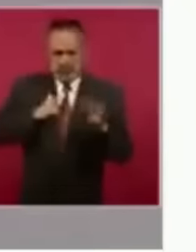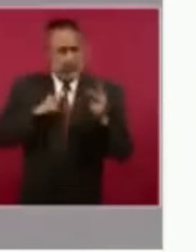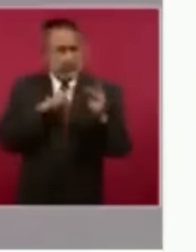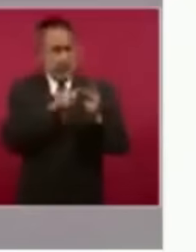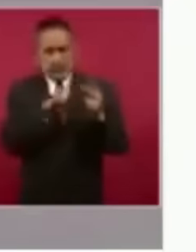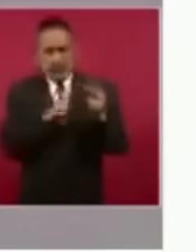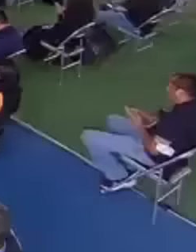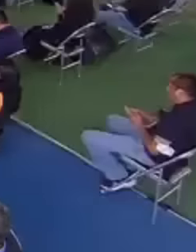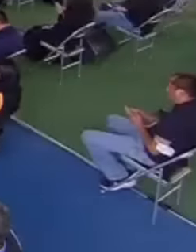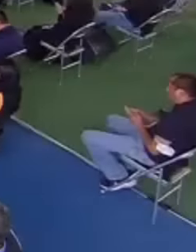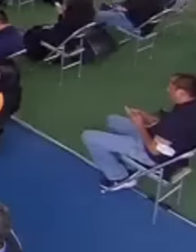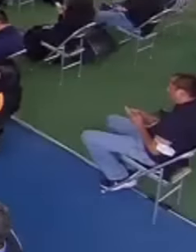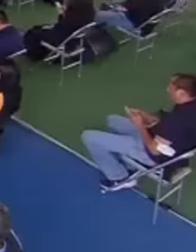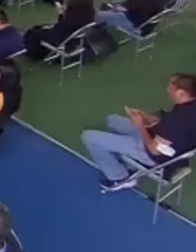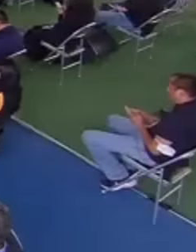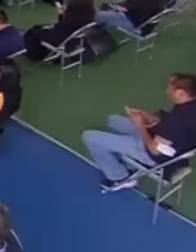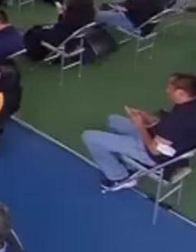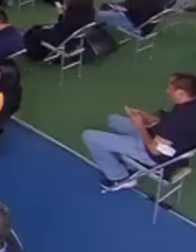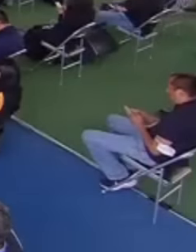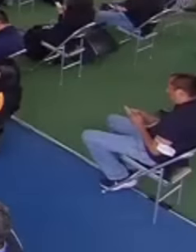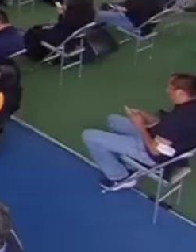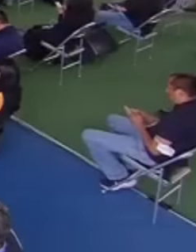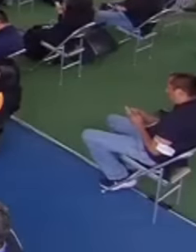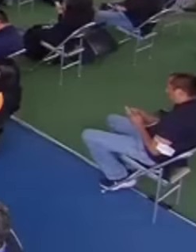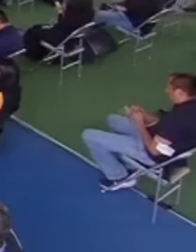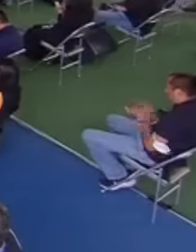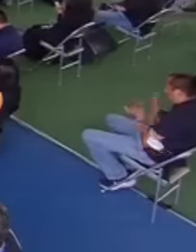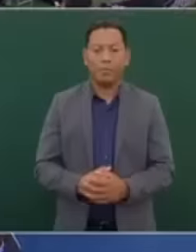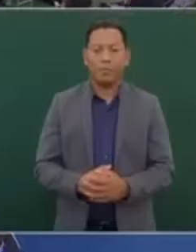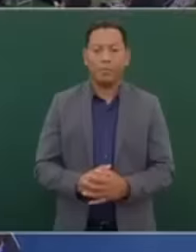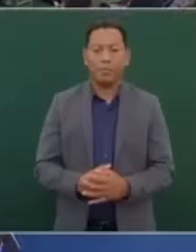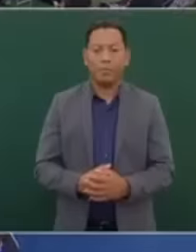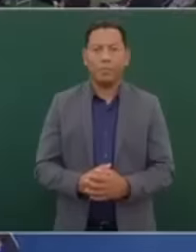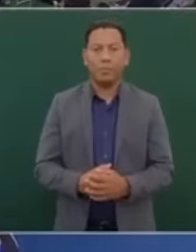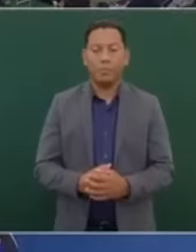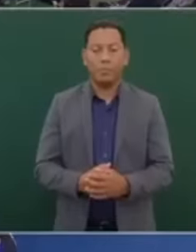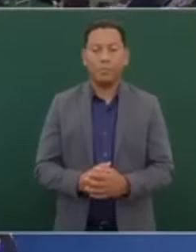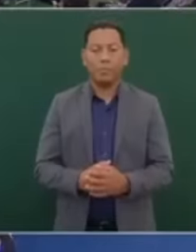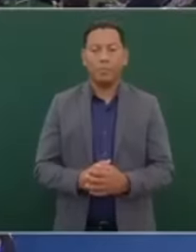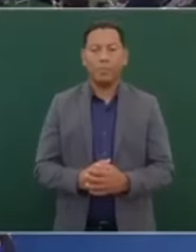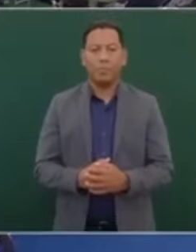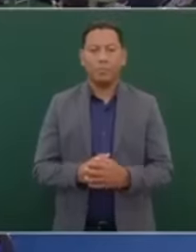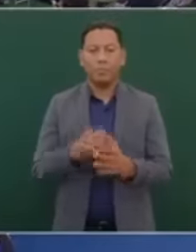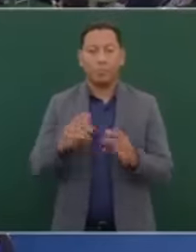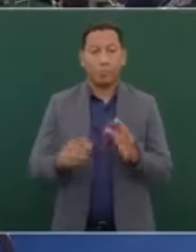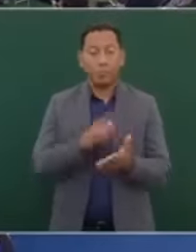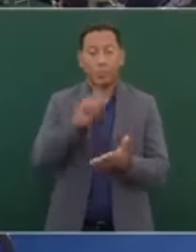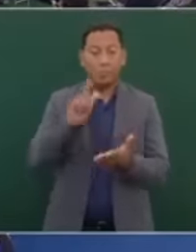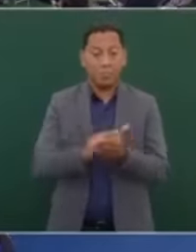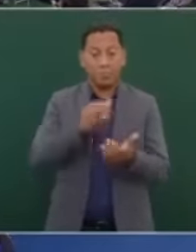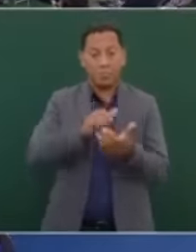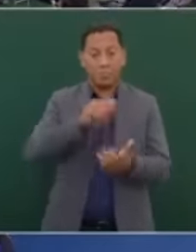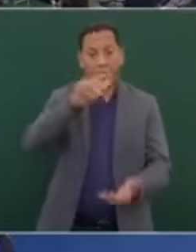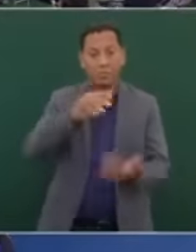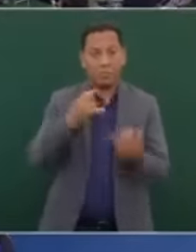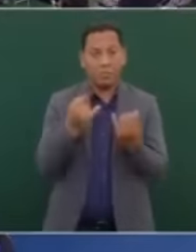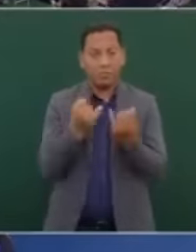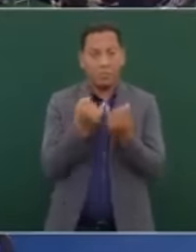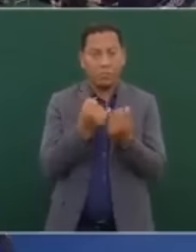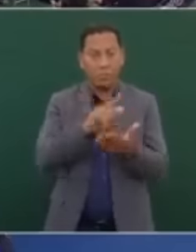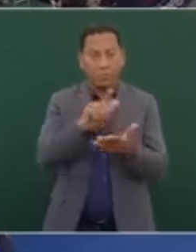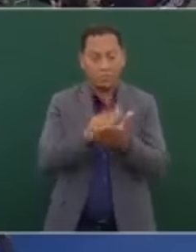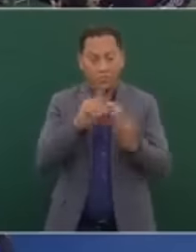reconocen que México se reserva su derecho soberano de reformar su constitución y su